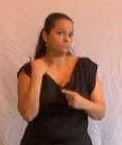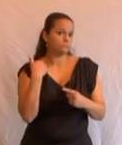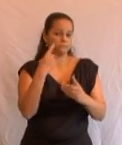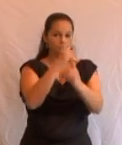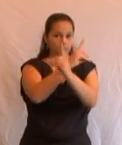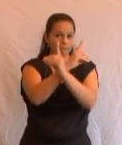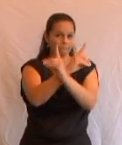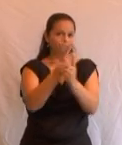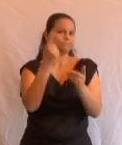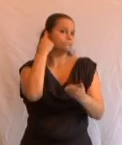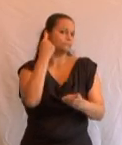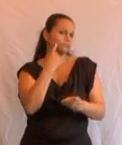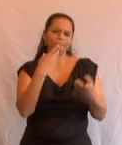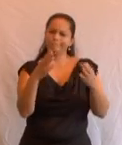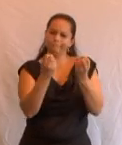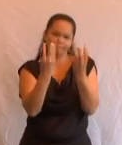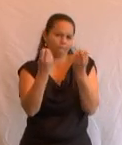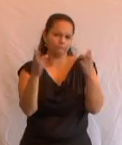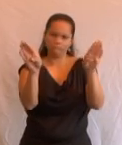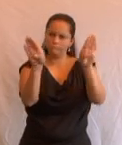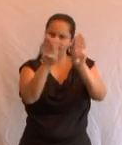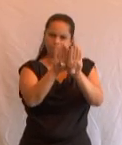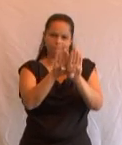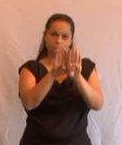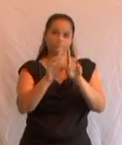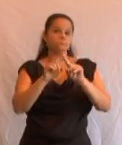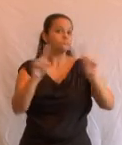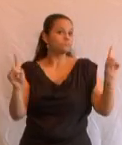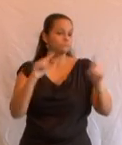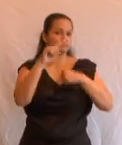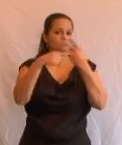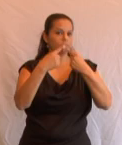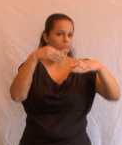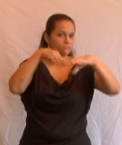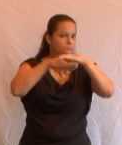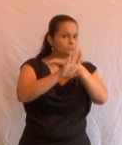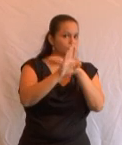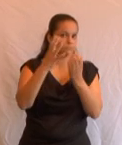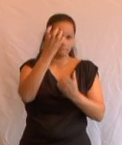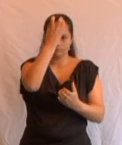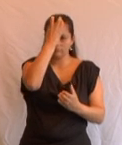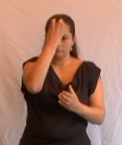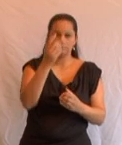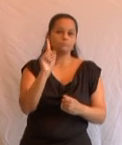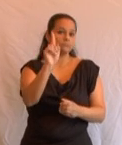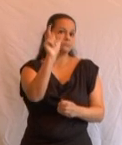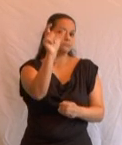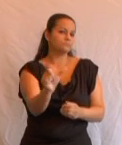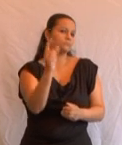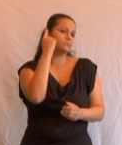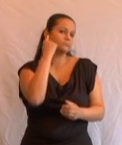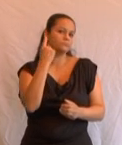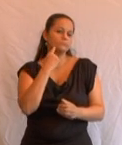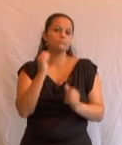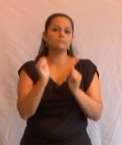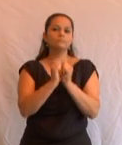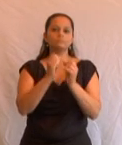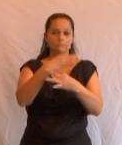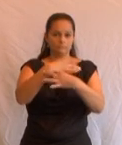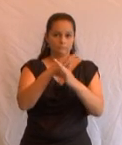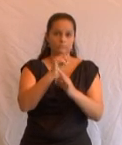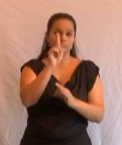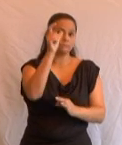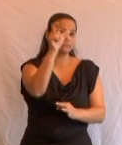discapacidad auditiva, se le cierran muchas puertas, pero cuando accede a la educación y vemos a un sordo educado, a un sordo